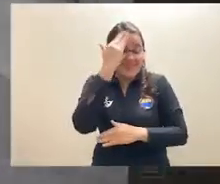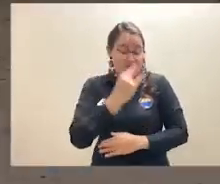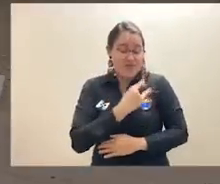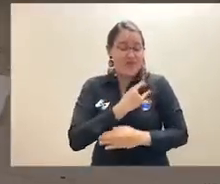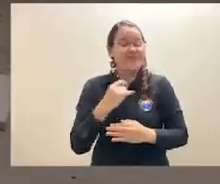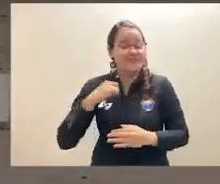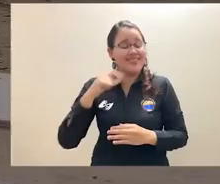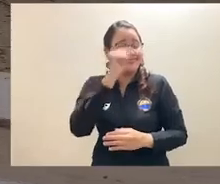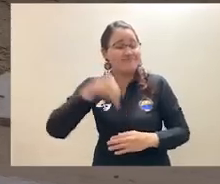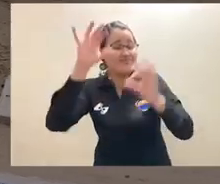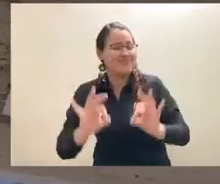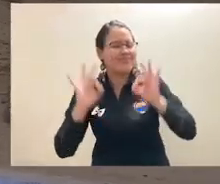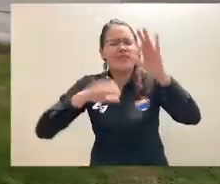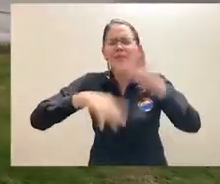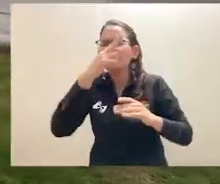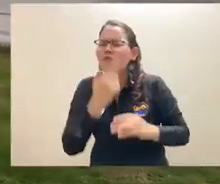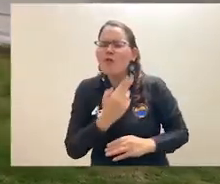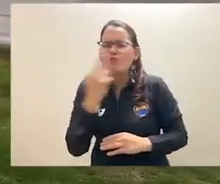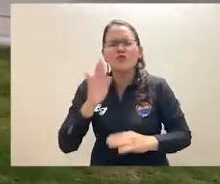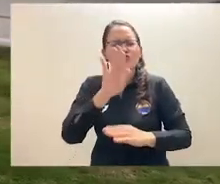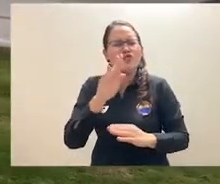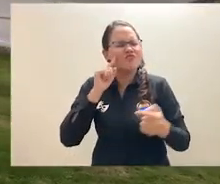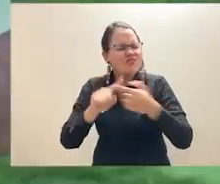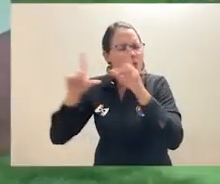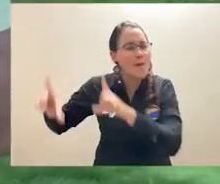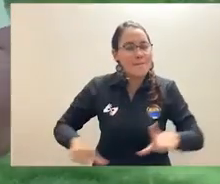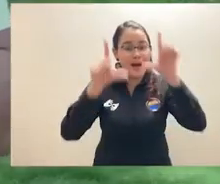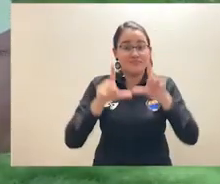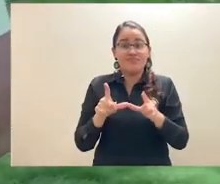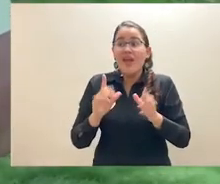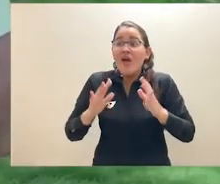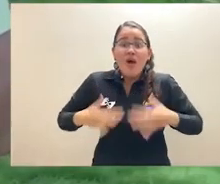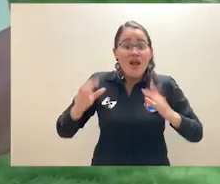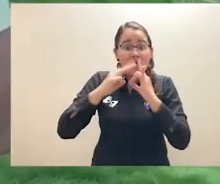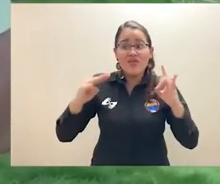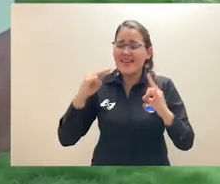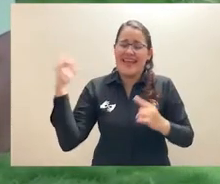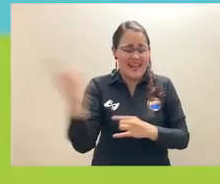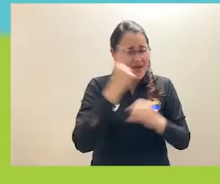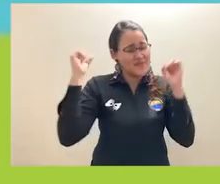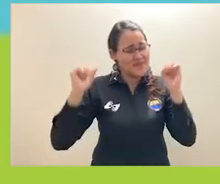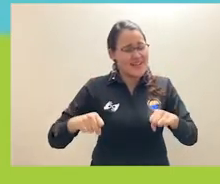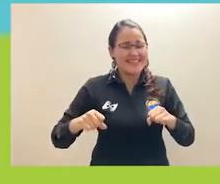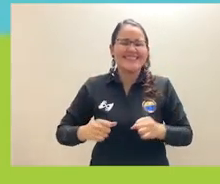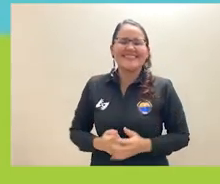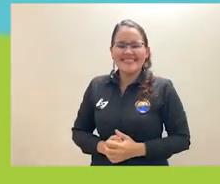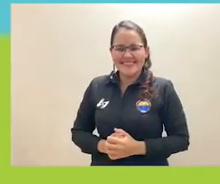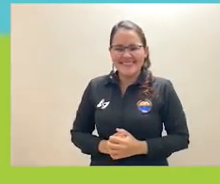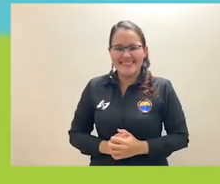acreditada por alta calidad con un gran compromiso por la formación posgradual, no solo de sus egresados, sino de los egresados de cualquier otra universidad.